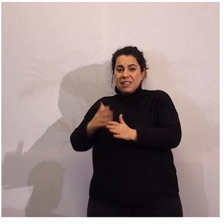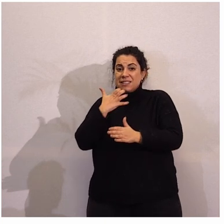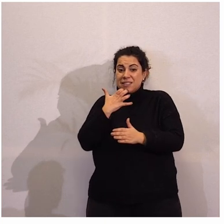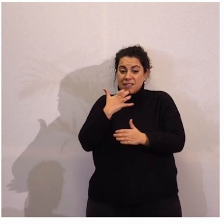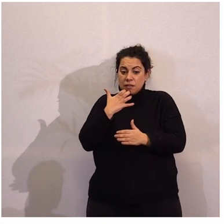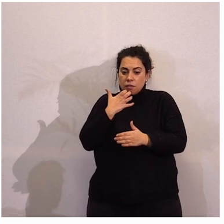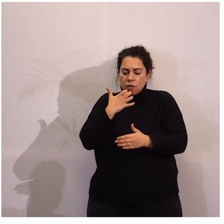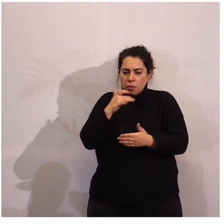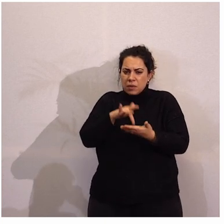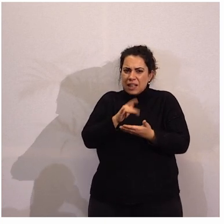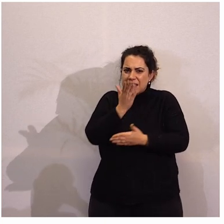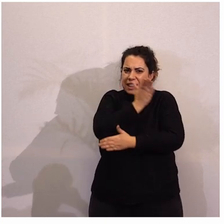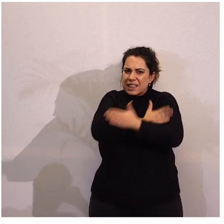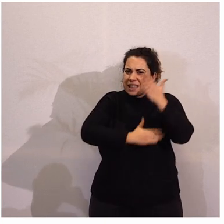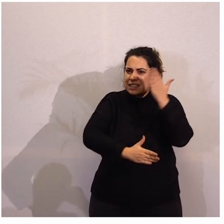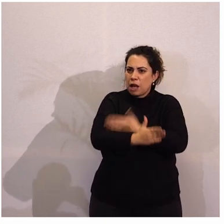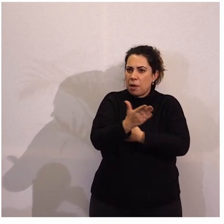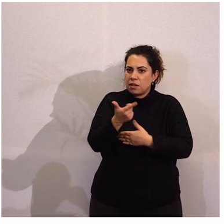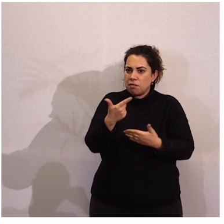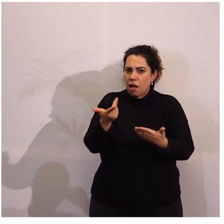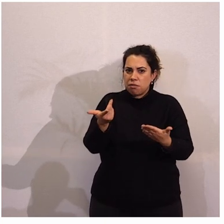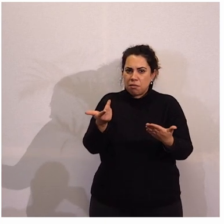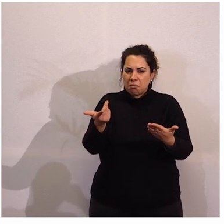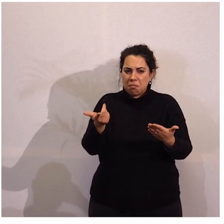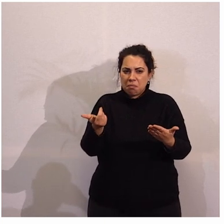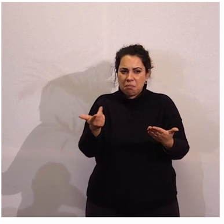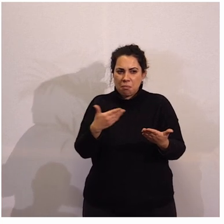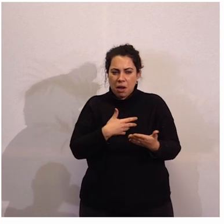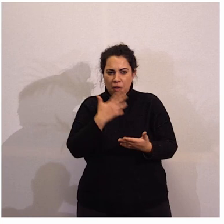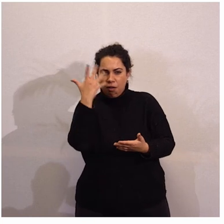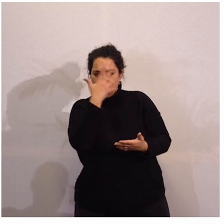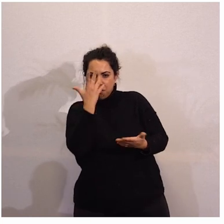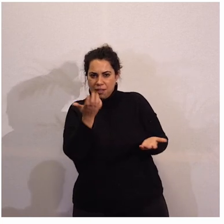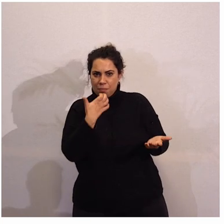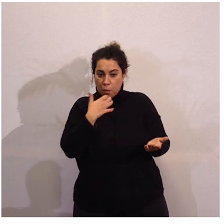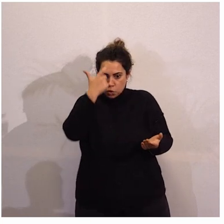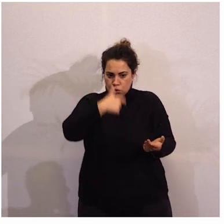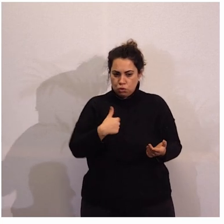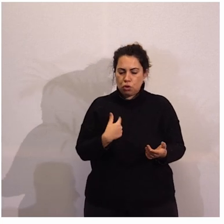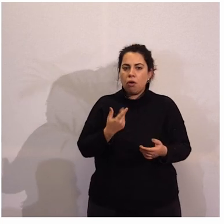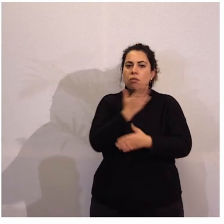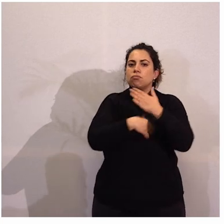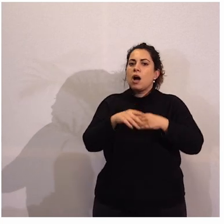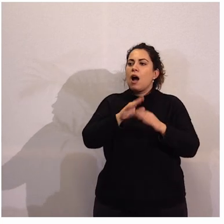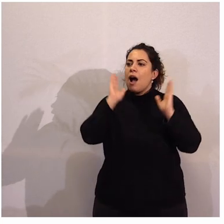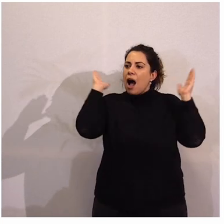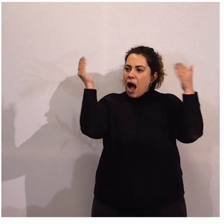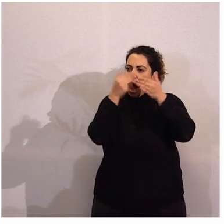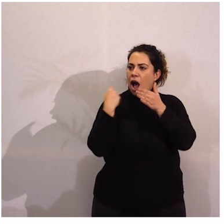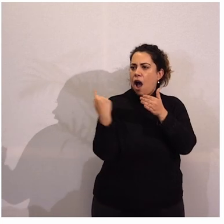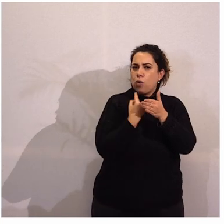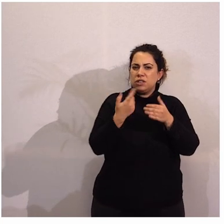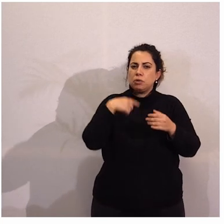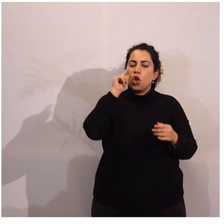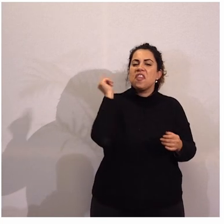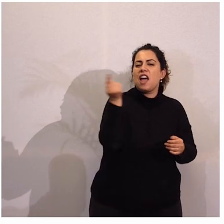discapacidad que no se creen. Yo soy autista, recibí mi diagnóstico con 47